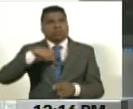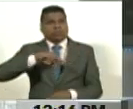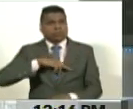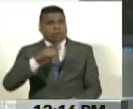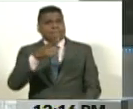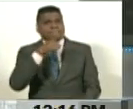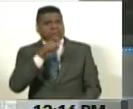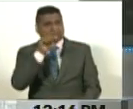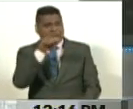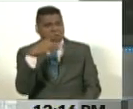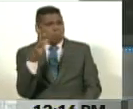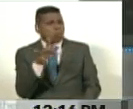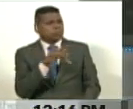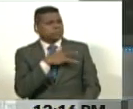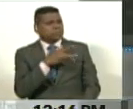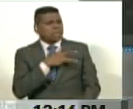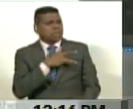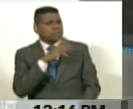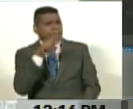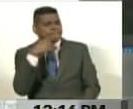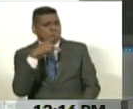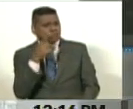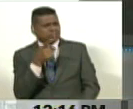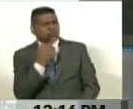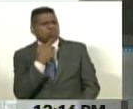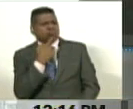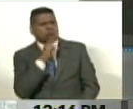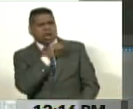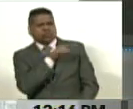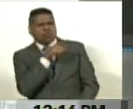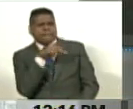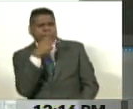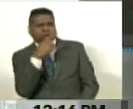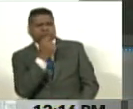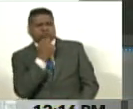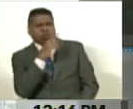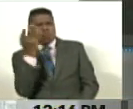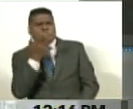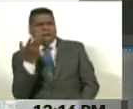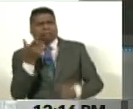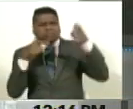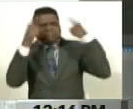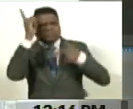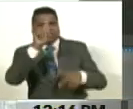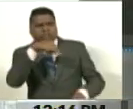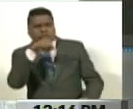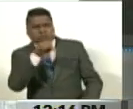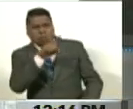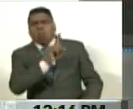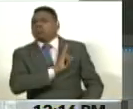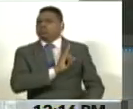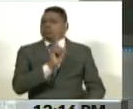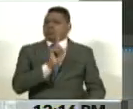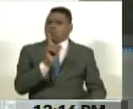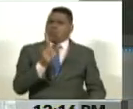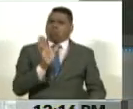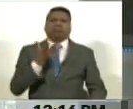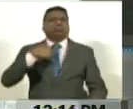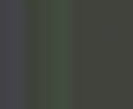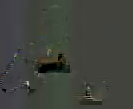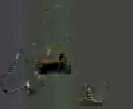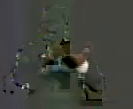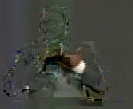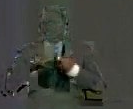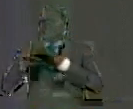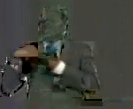preguntado cuál es su simpatía política. Simplemente se han sumado a la acción de recuperación y sobre todo han manifestado su descontento